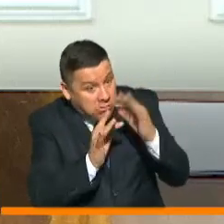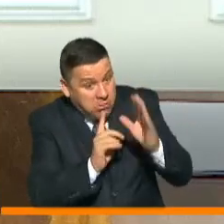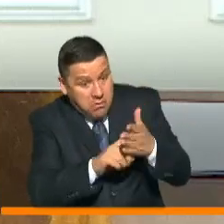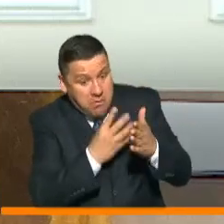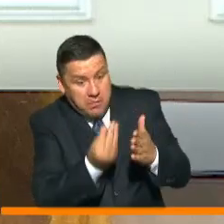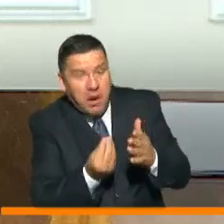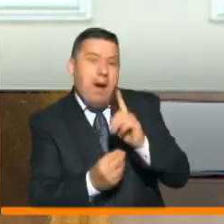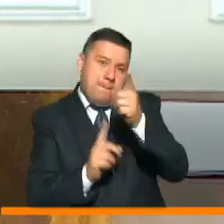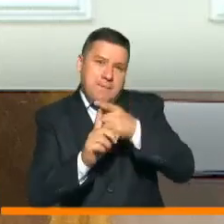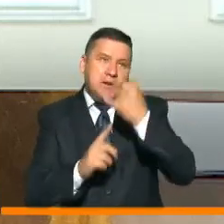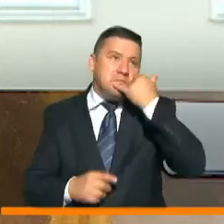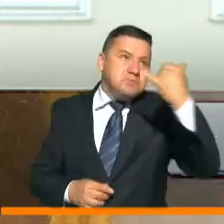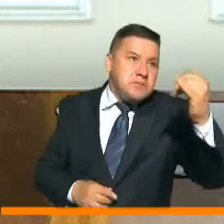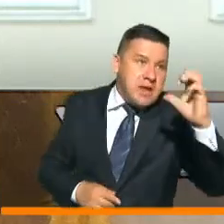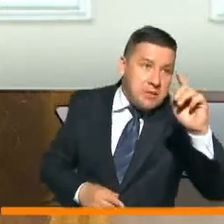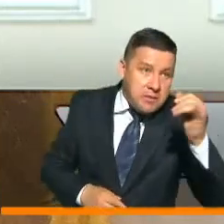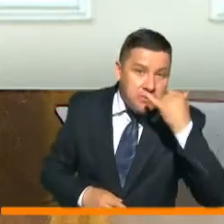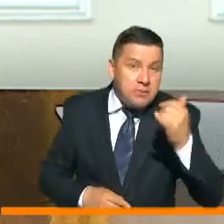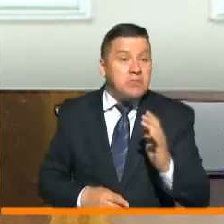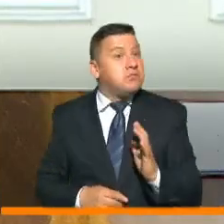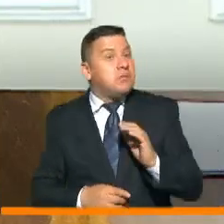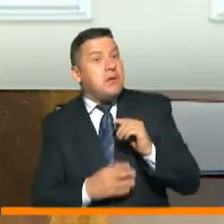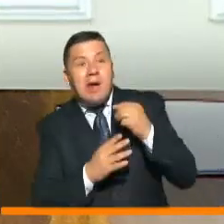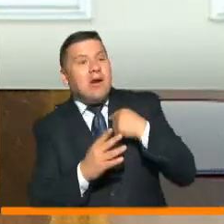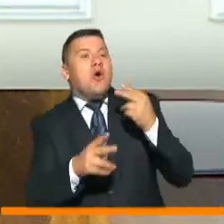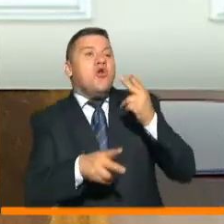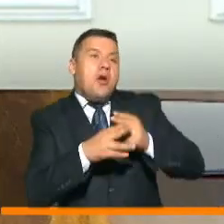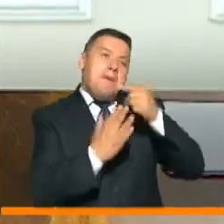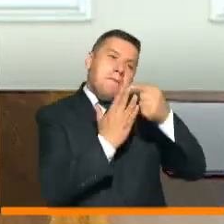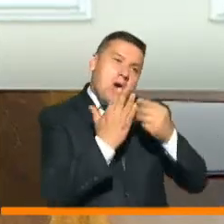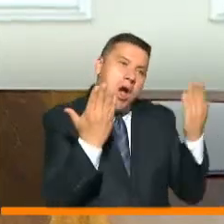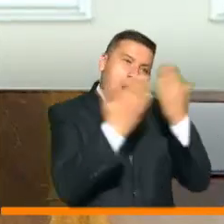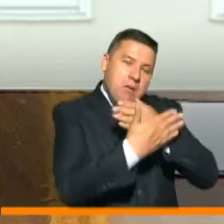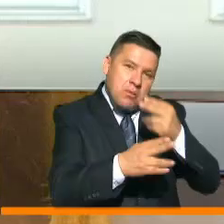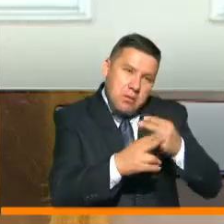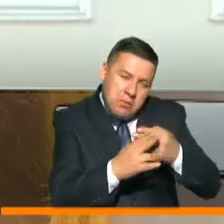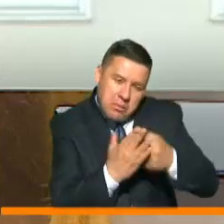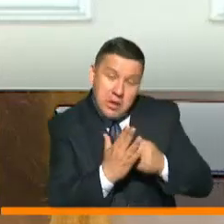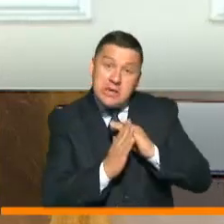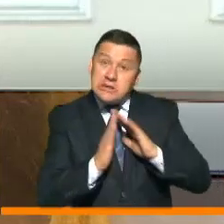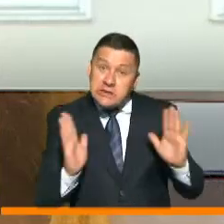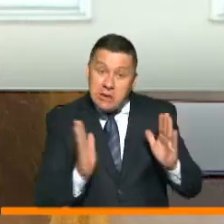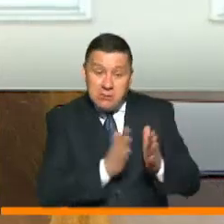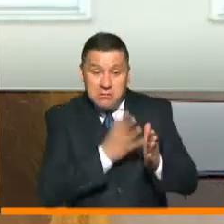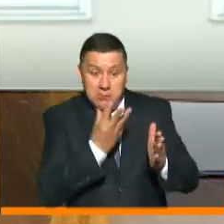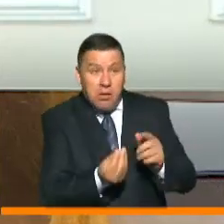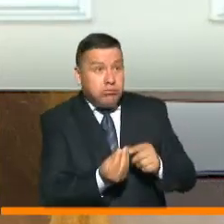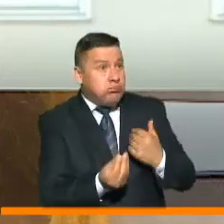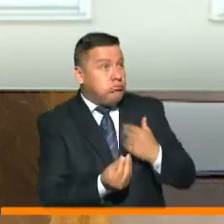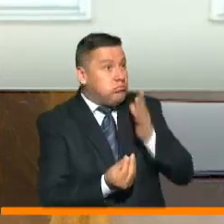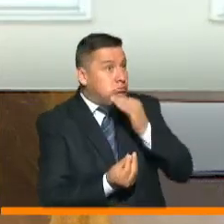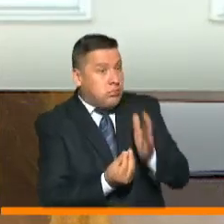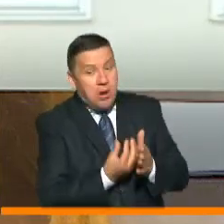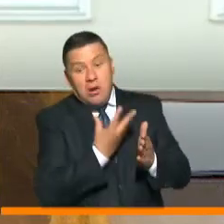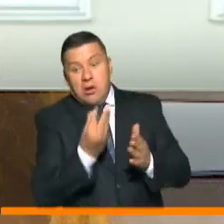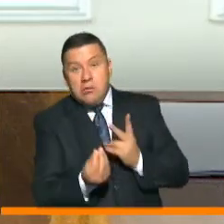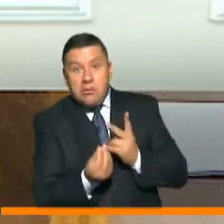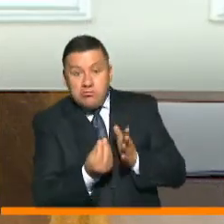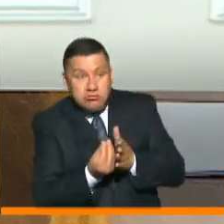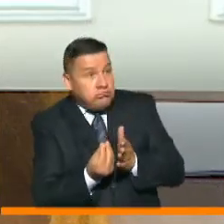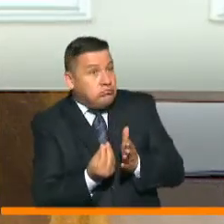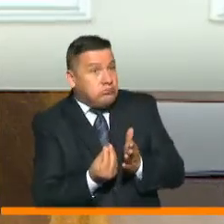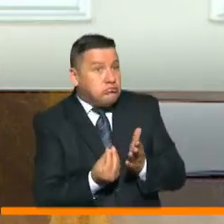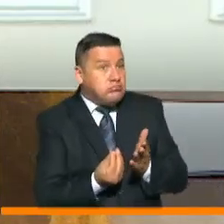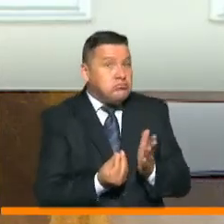elemento, llamar a la EPS. Segundo, actualizar el registro. Y tercero, una vez se ha surtido la etapa y se abre también lo que se conoce como